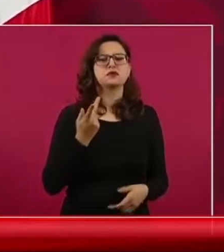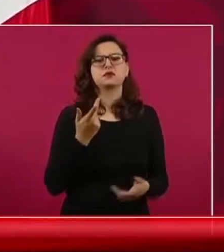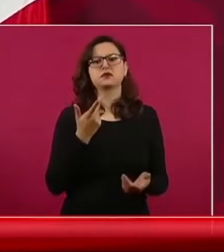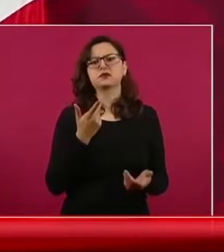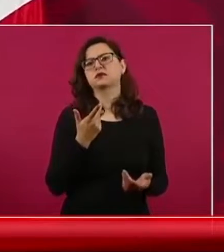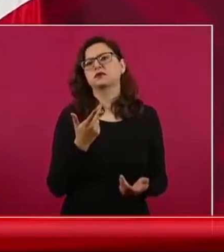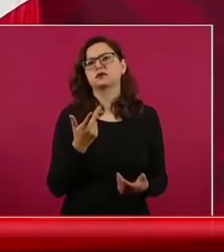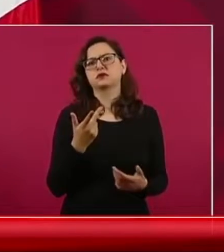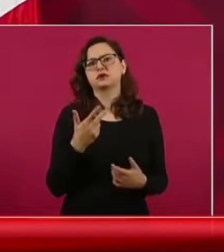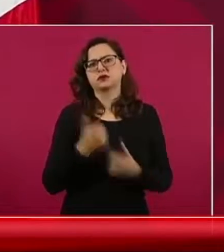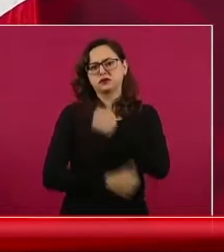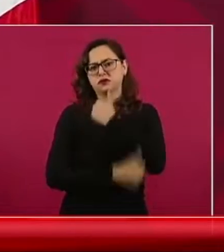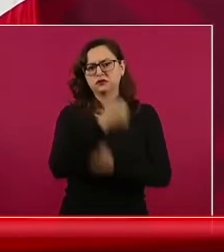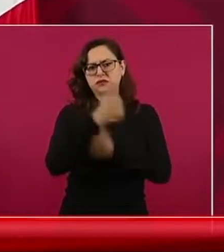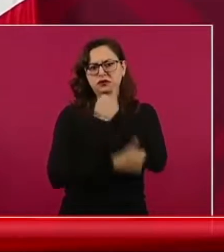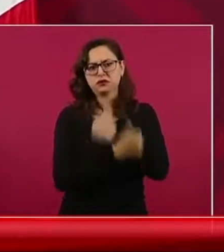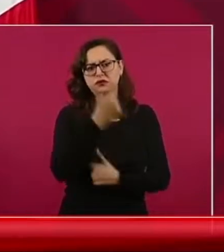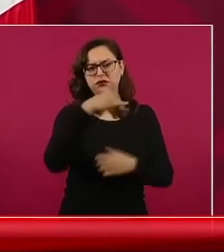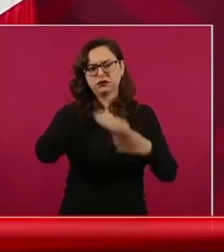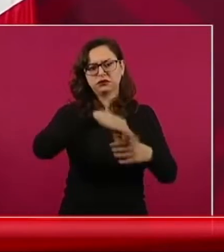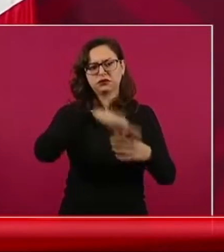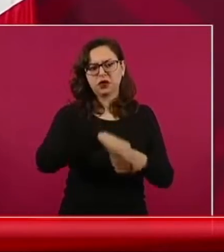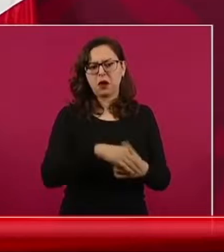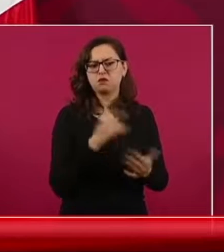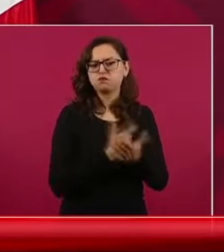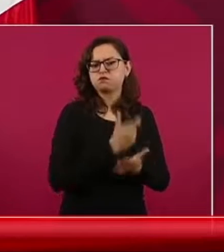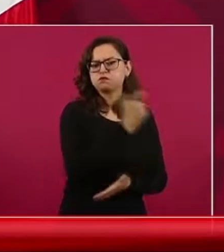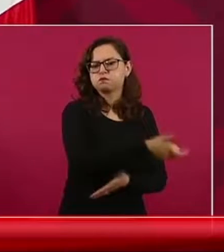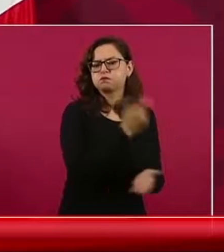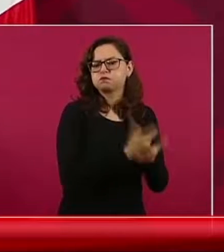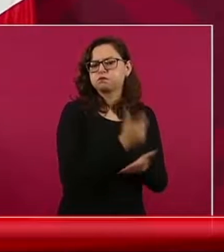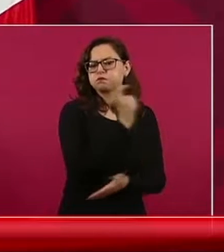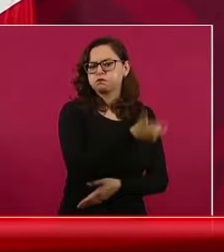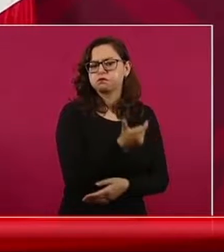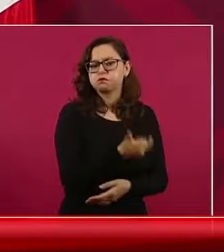con dinero. Por eso salió